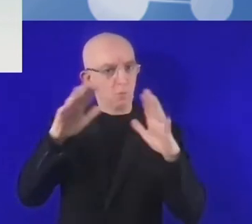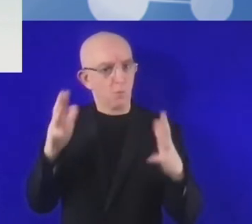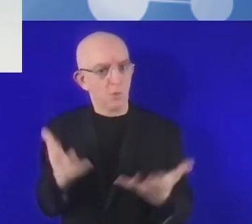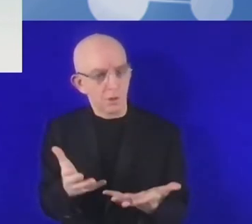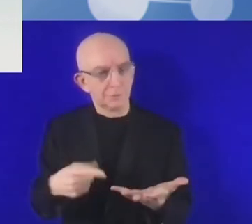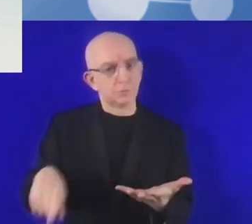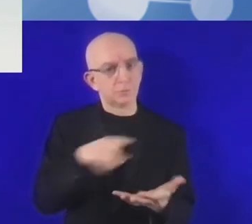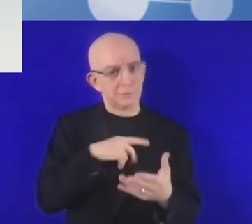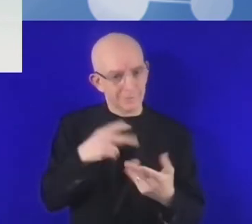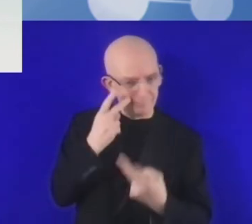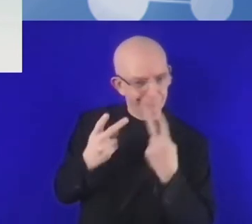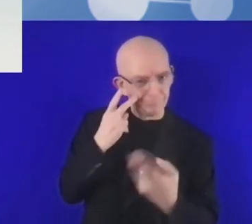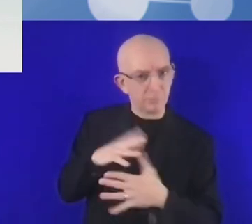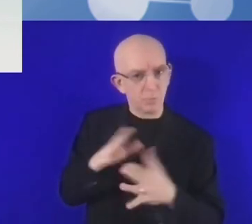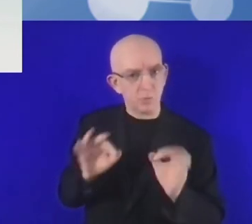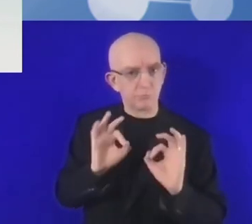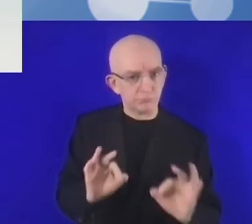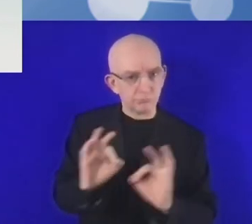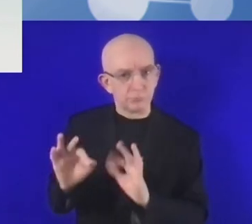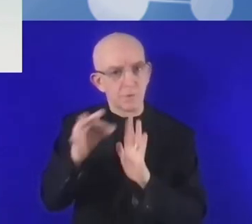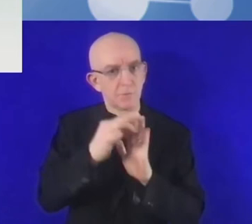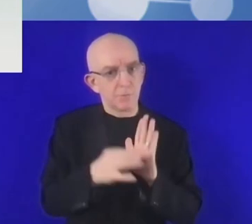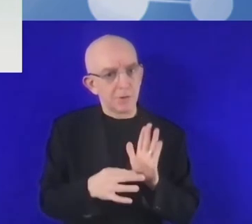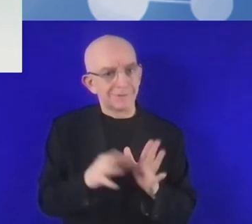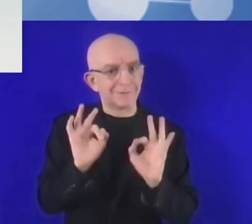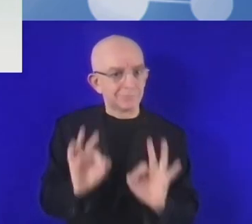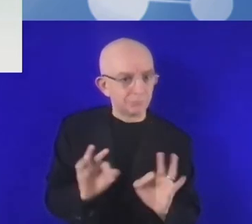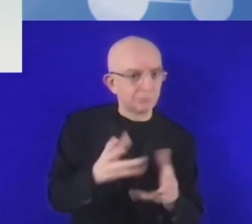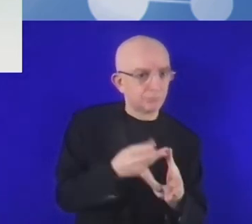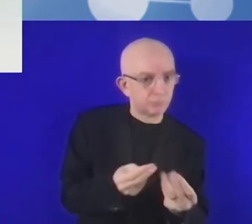La política pública aquí tiene un rol muy